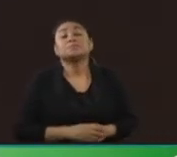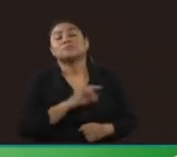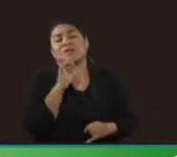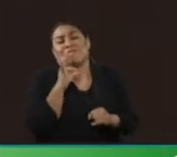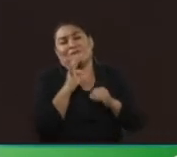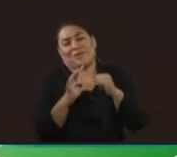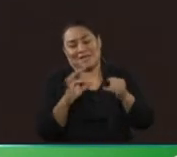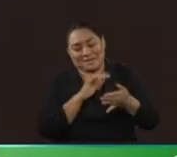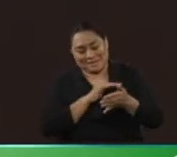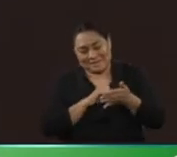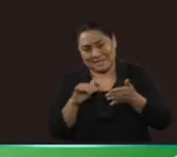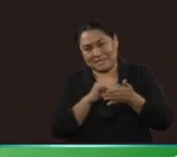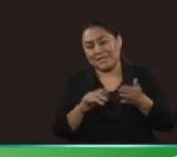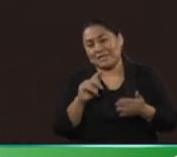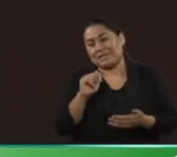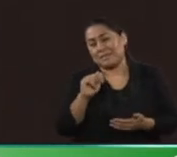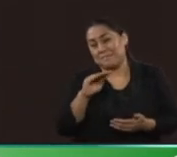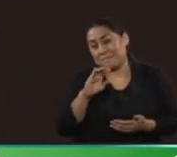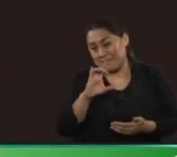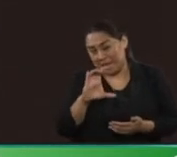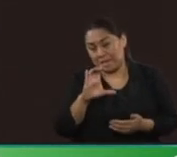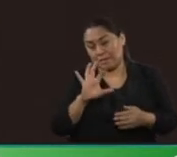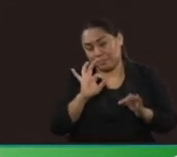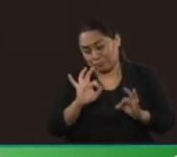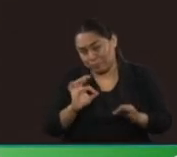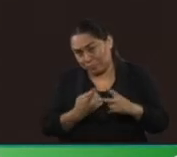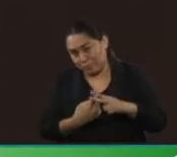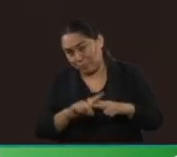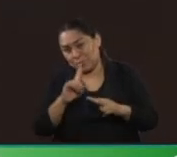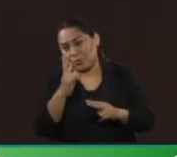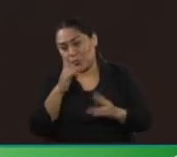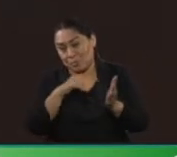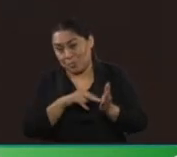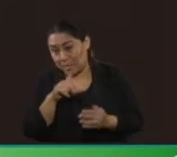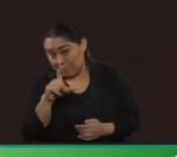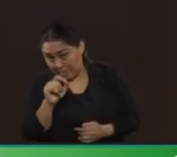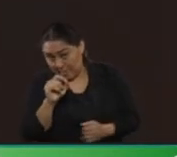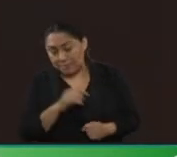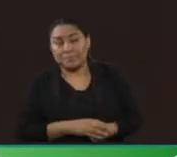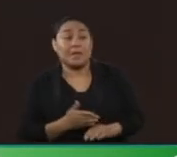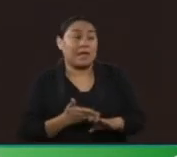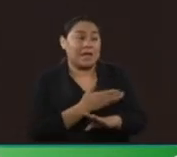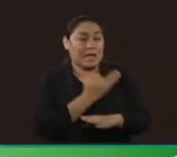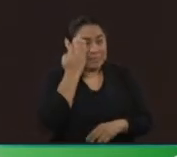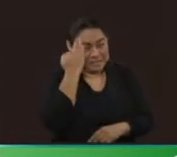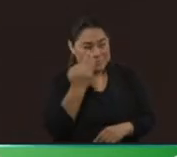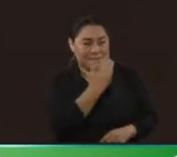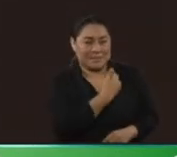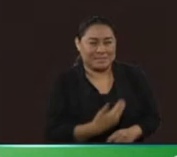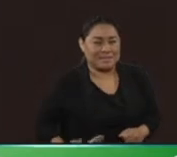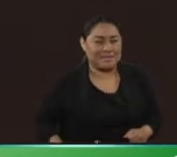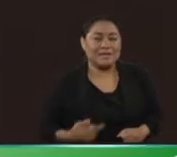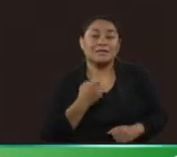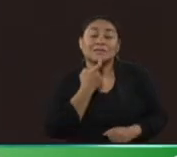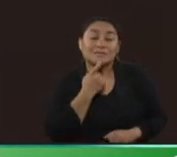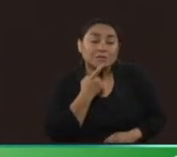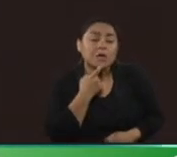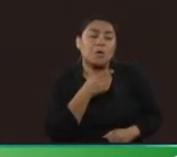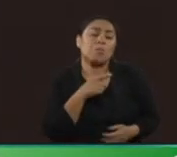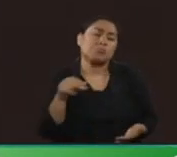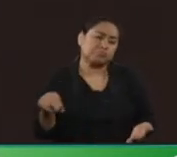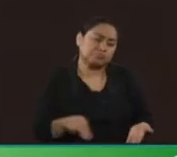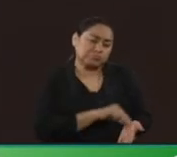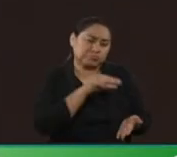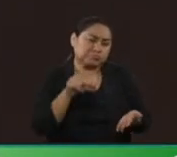del temec en vigor desde julio del 2020 el entonces presidente López Obrador firmó